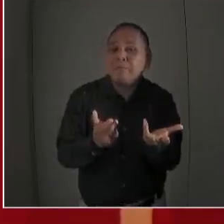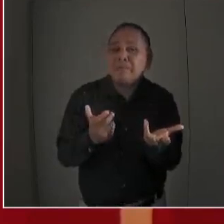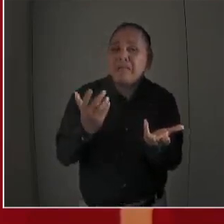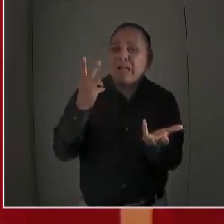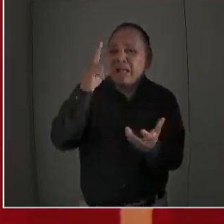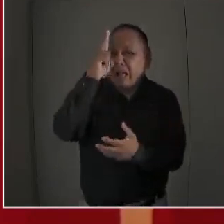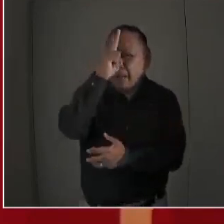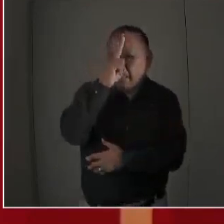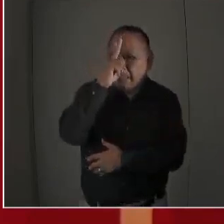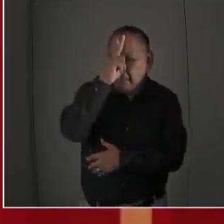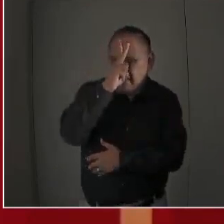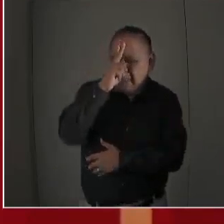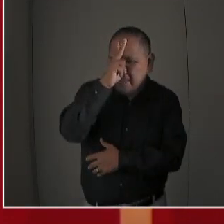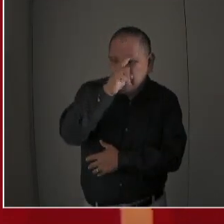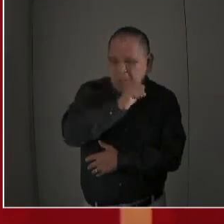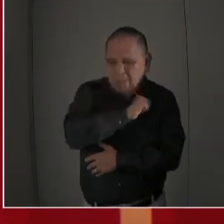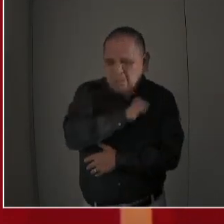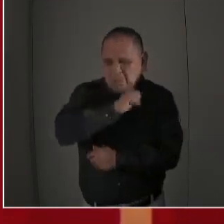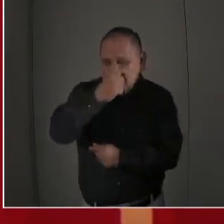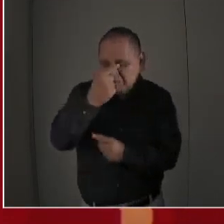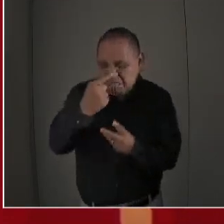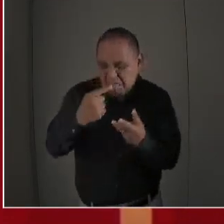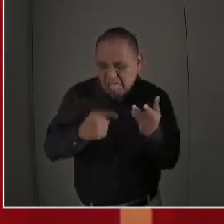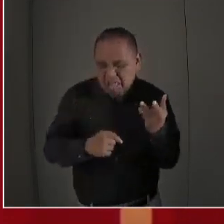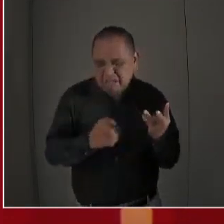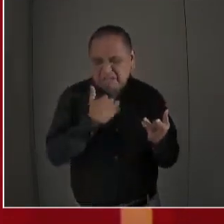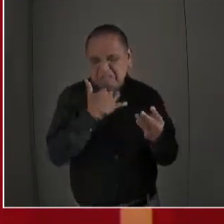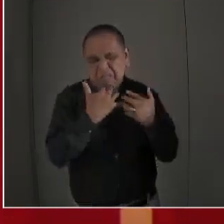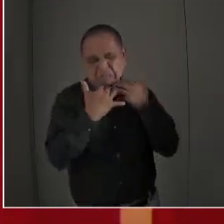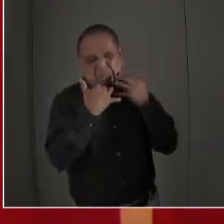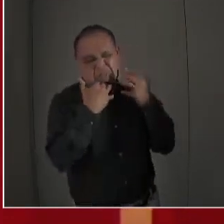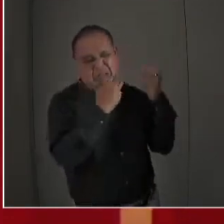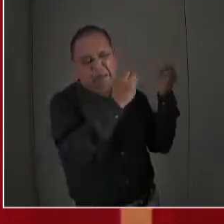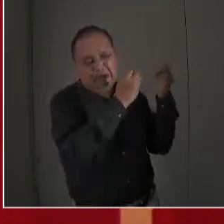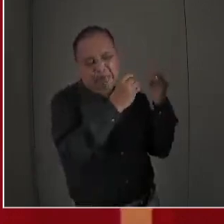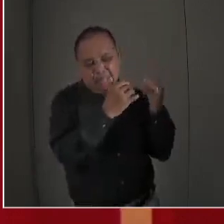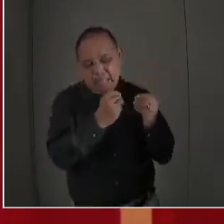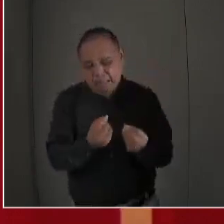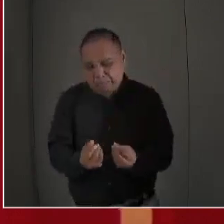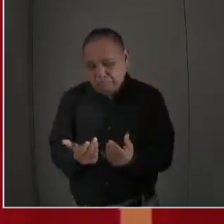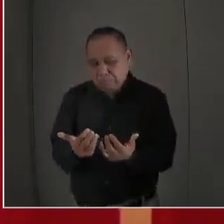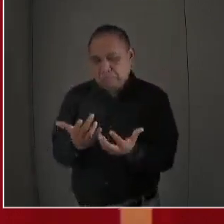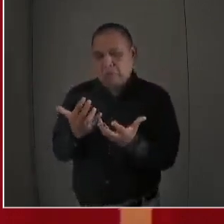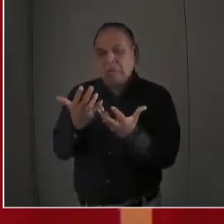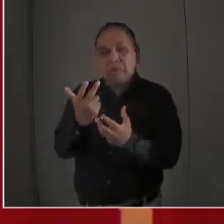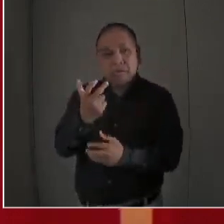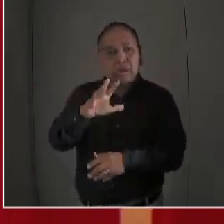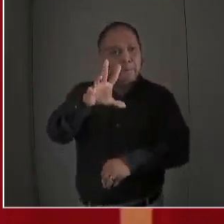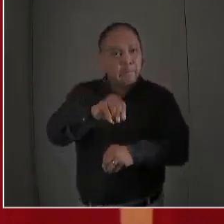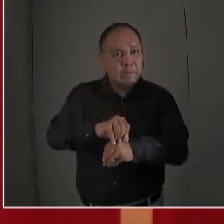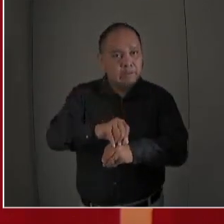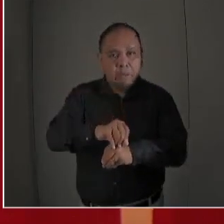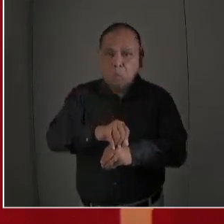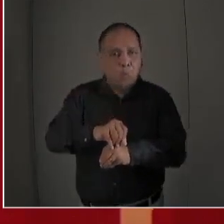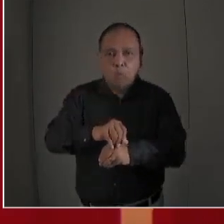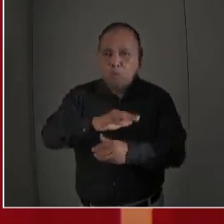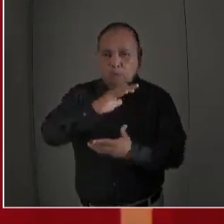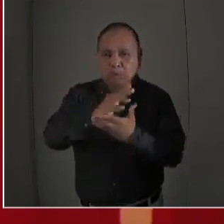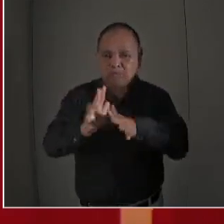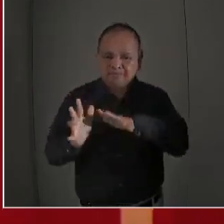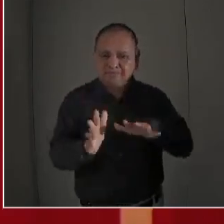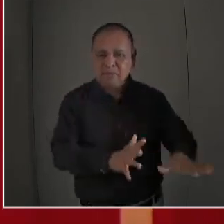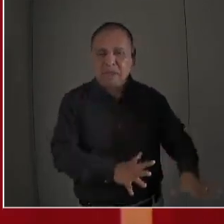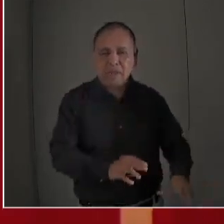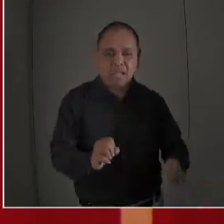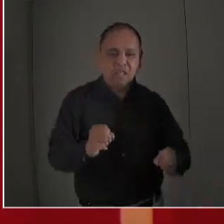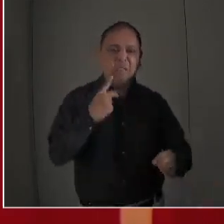y perversiones de la política florezcan en nuestras filas. Eviten la